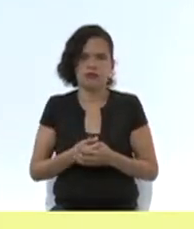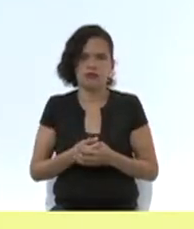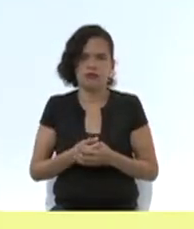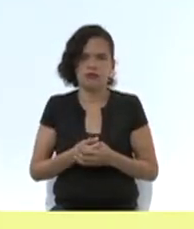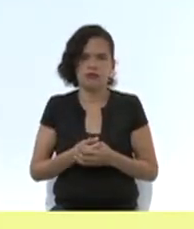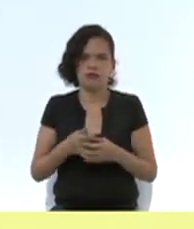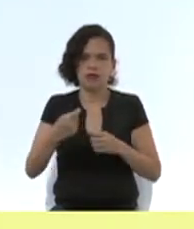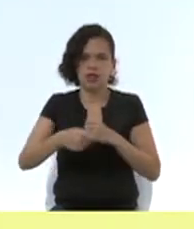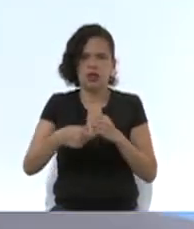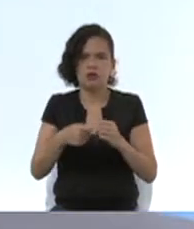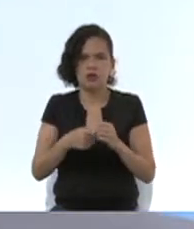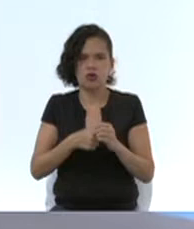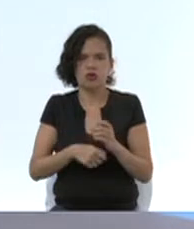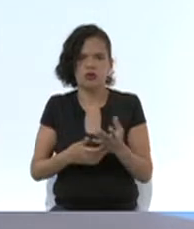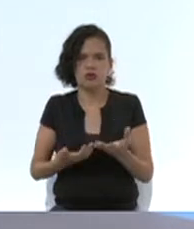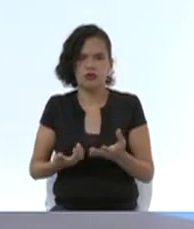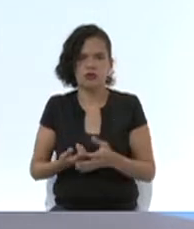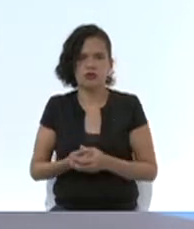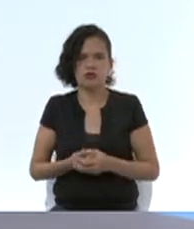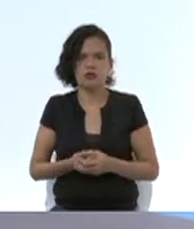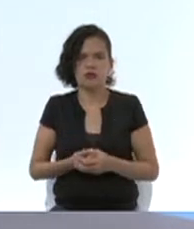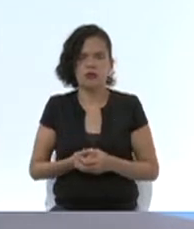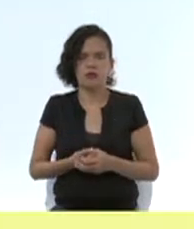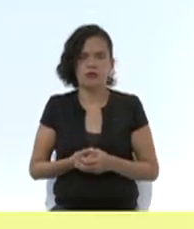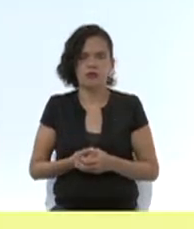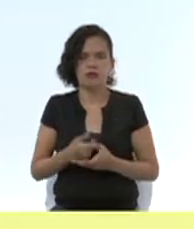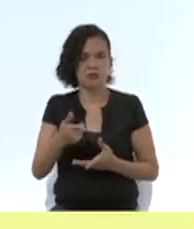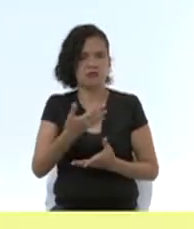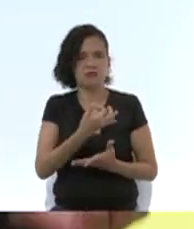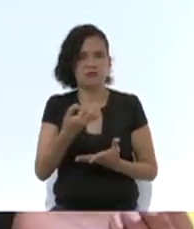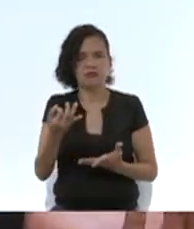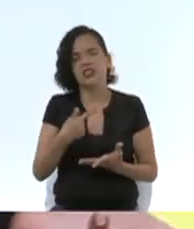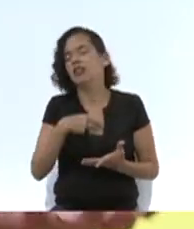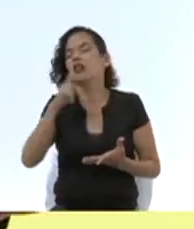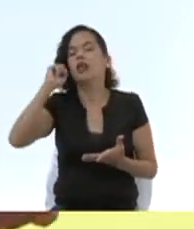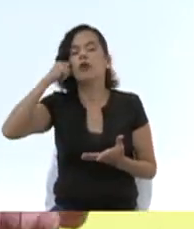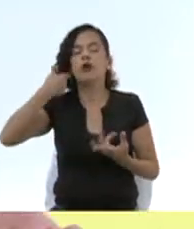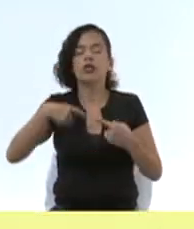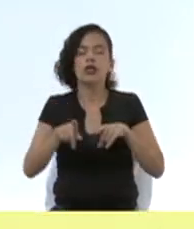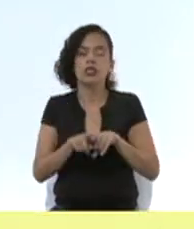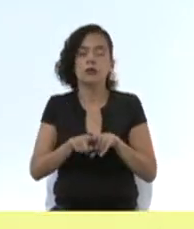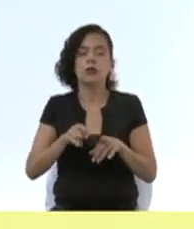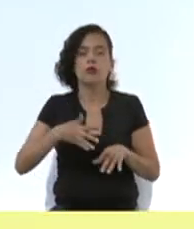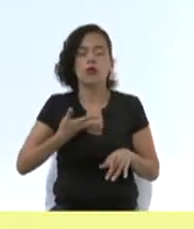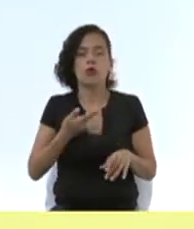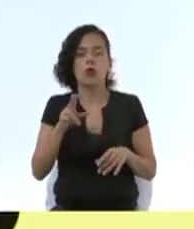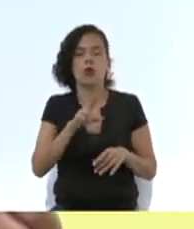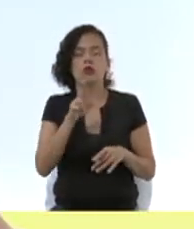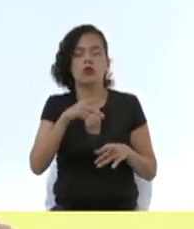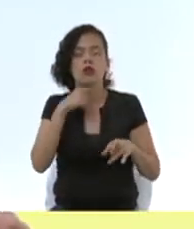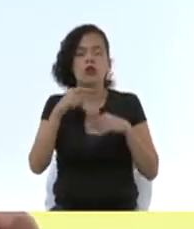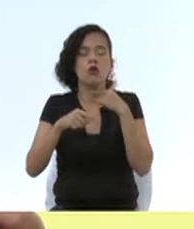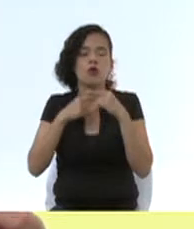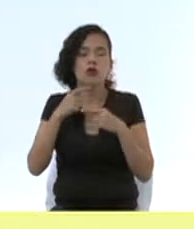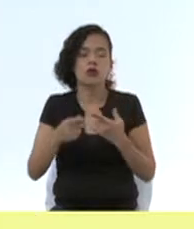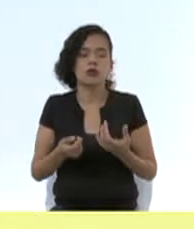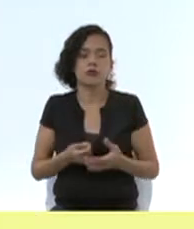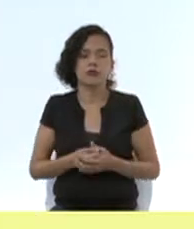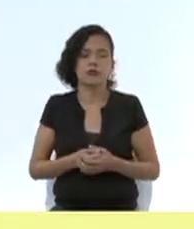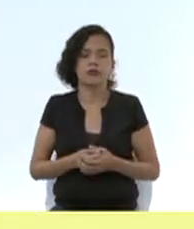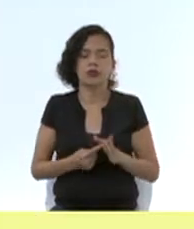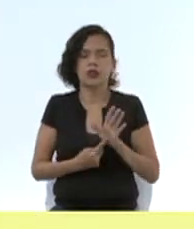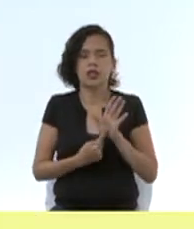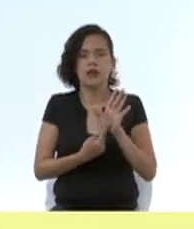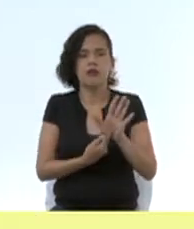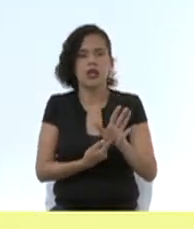Pueden ser... ¡El cambur! También, excelentes. Y recuerden que también podemos utilizar los colores.